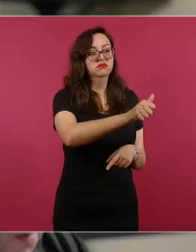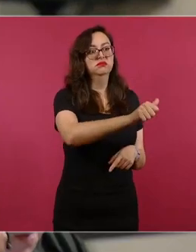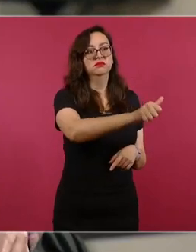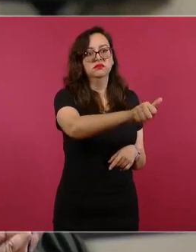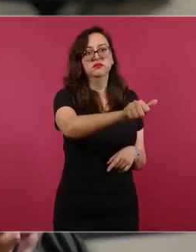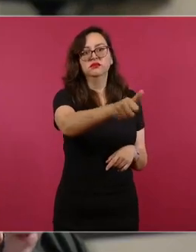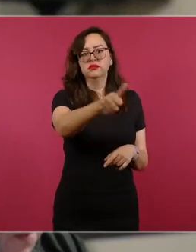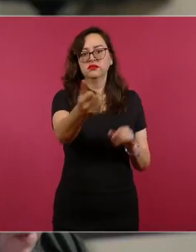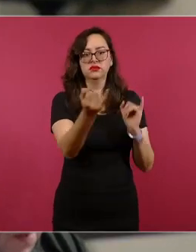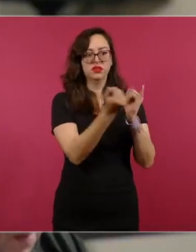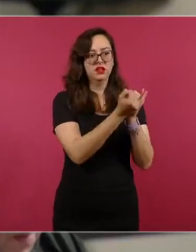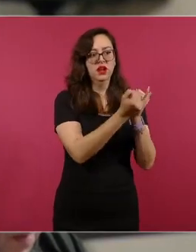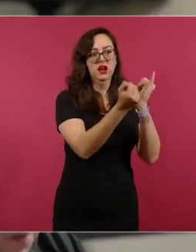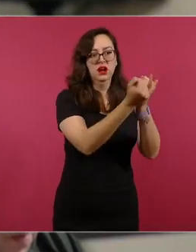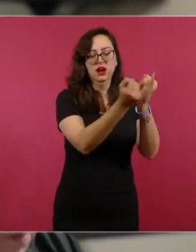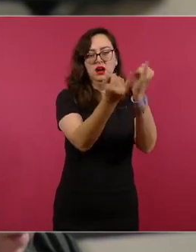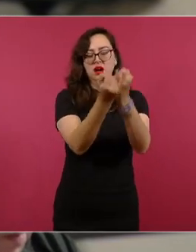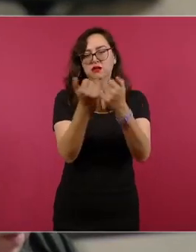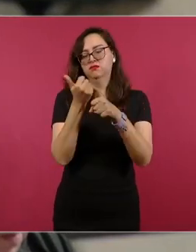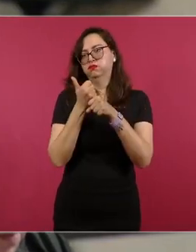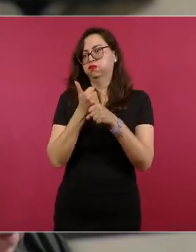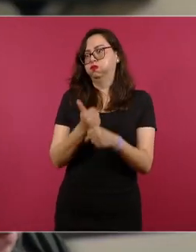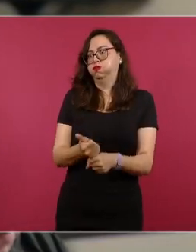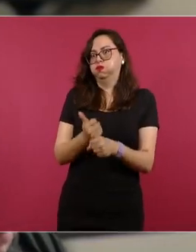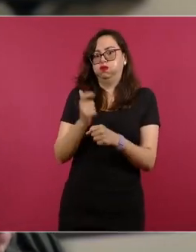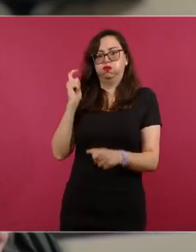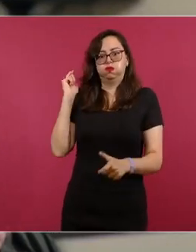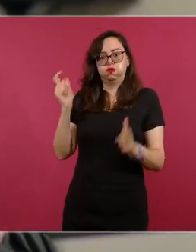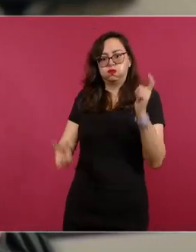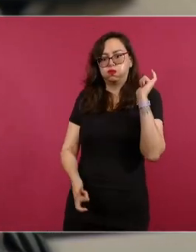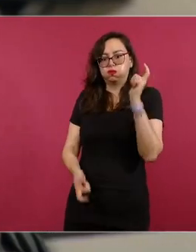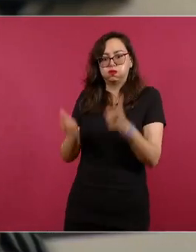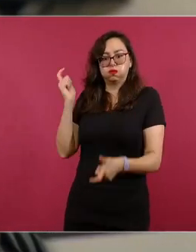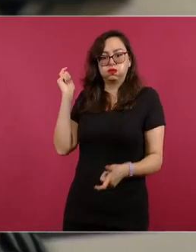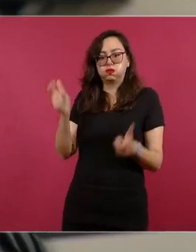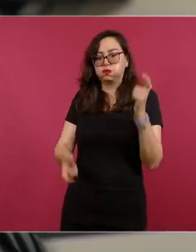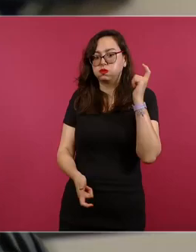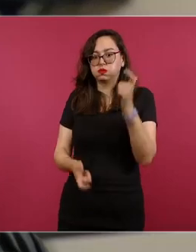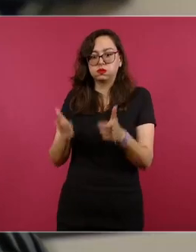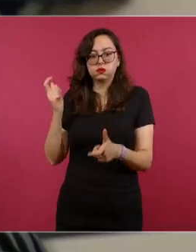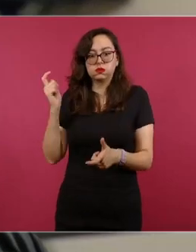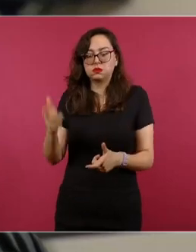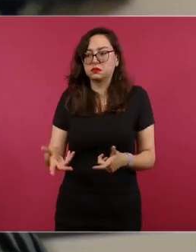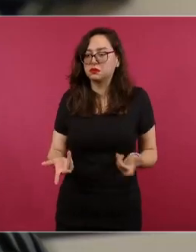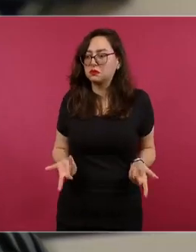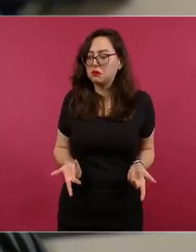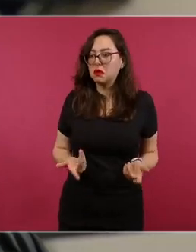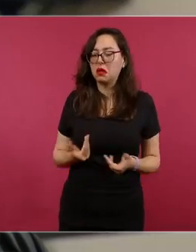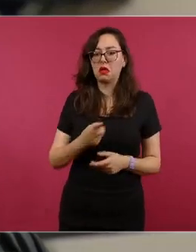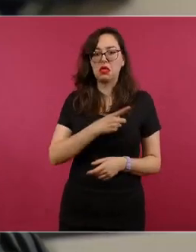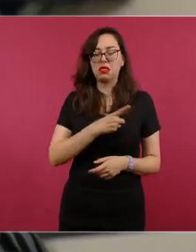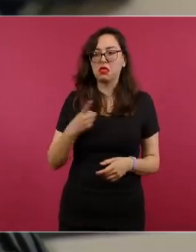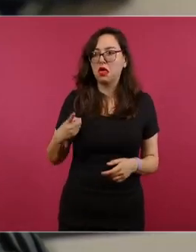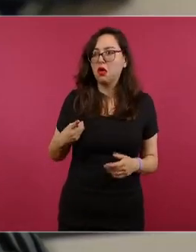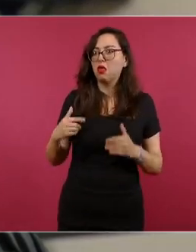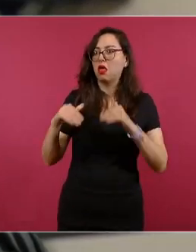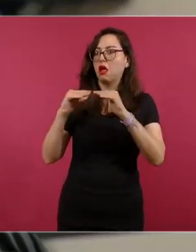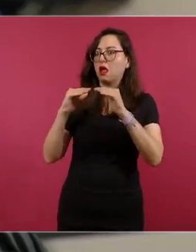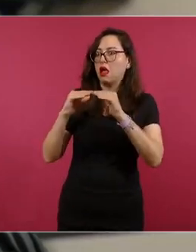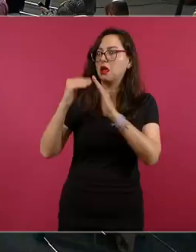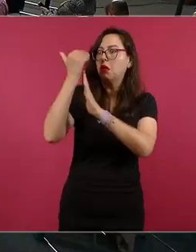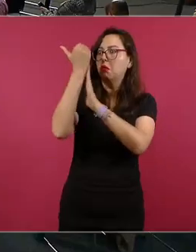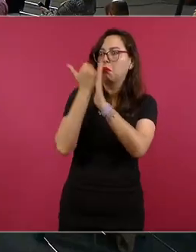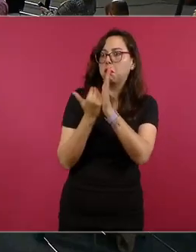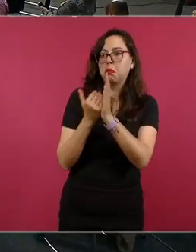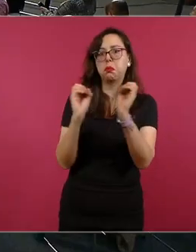de miles de mexicanos que enfrentan ante la voracidad de un sistema financiero que parece no tener límites ni